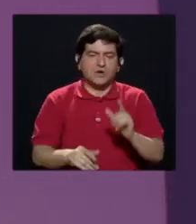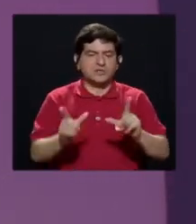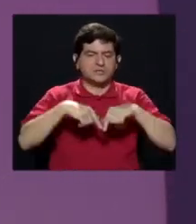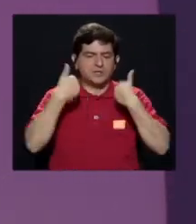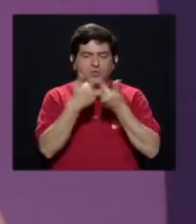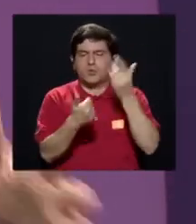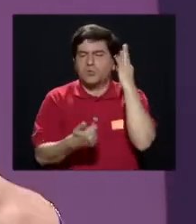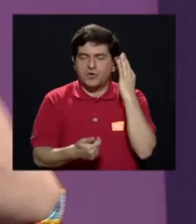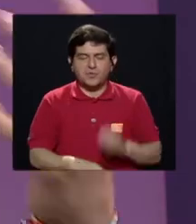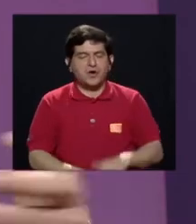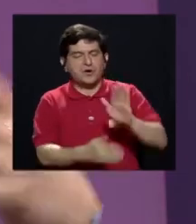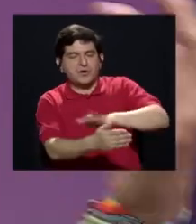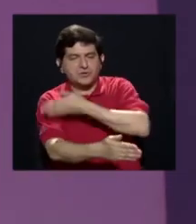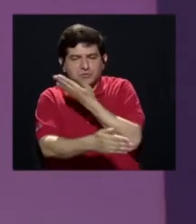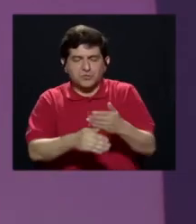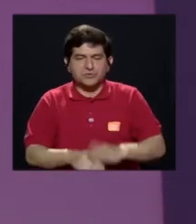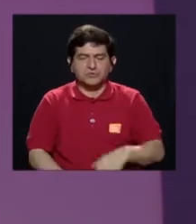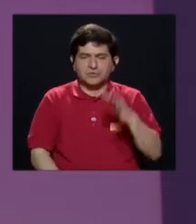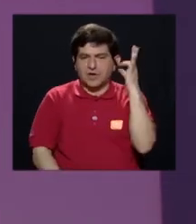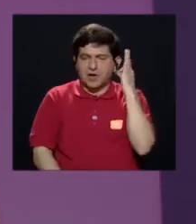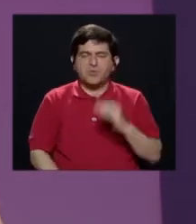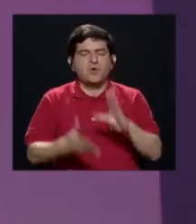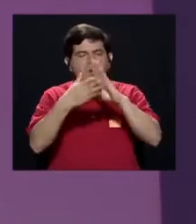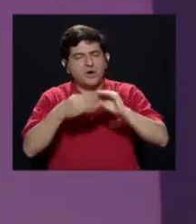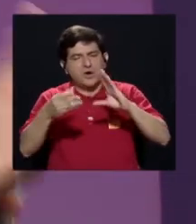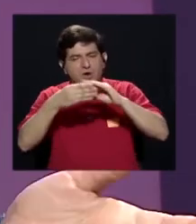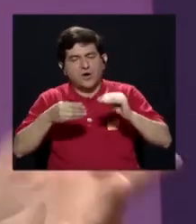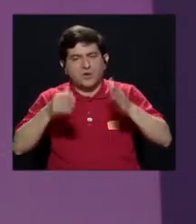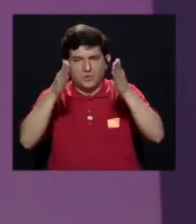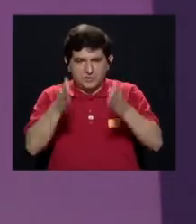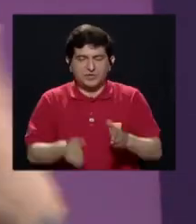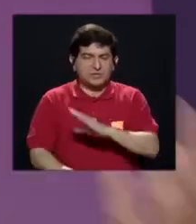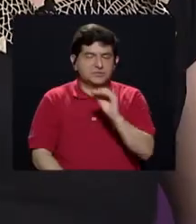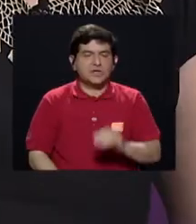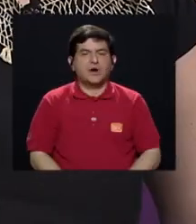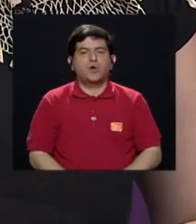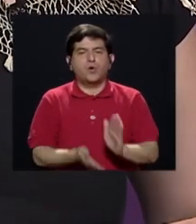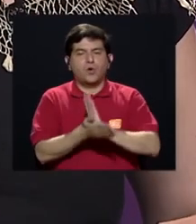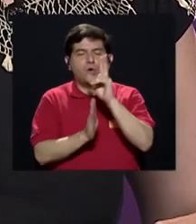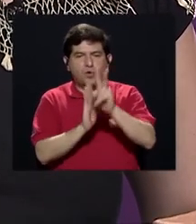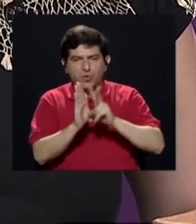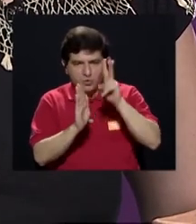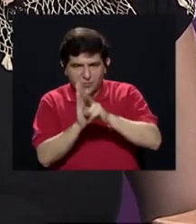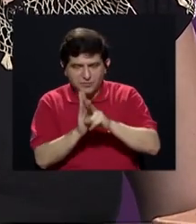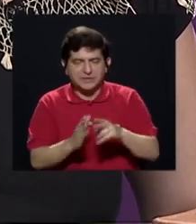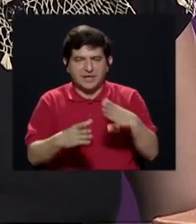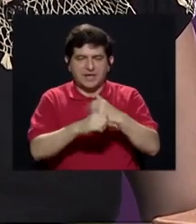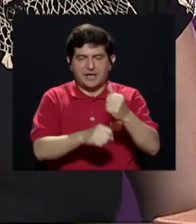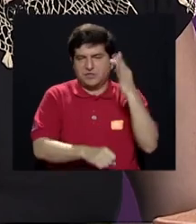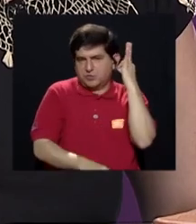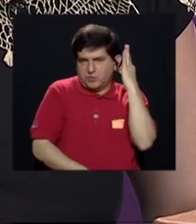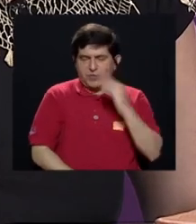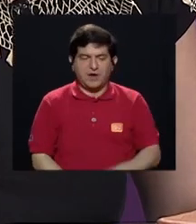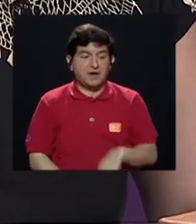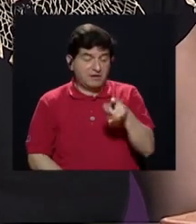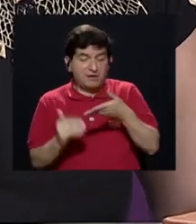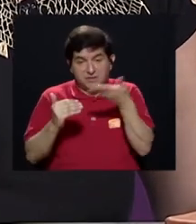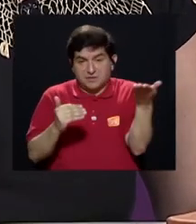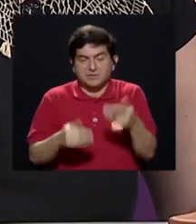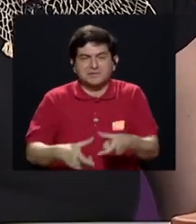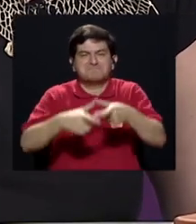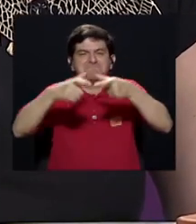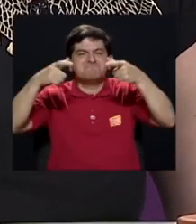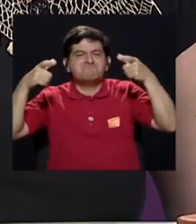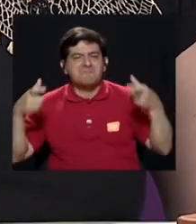de chicas toque, o que una chica cuente cuentos, o un documental dirigido por una mujer, o una película, ¿verdad? Este tipo de cosas. La